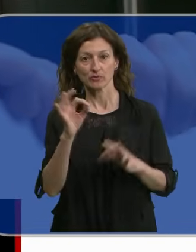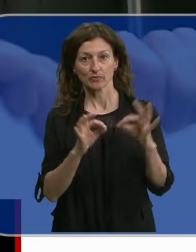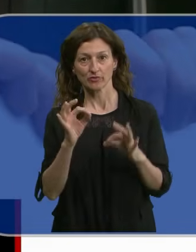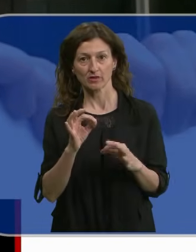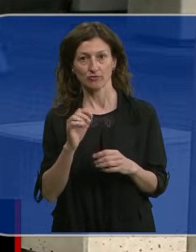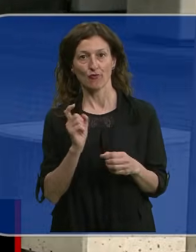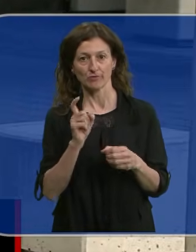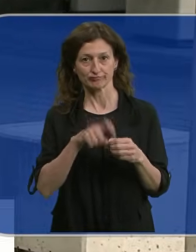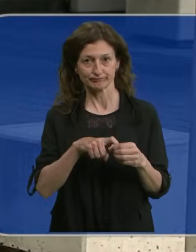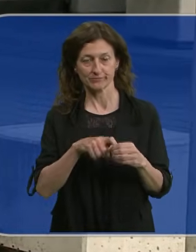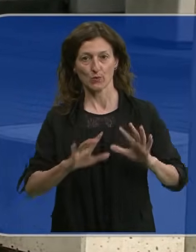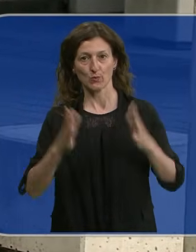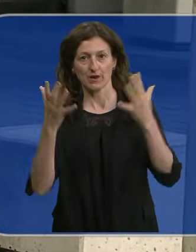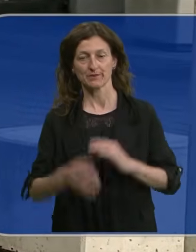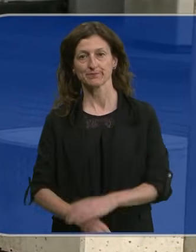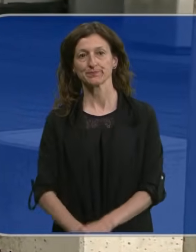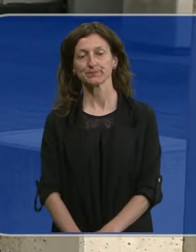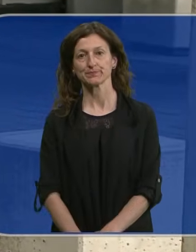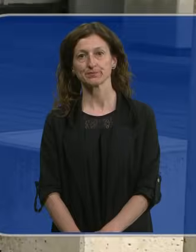secundado hoy los paros.